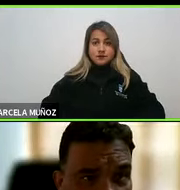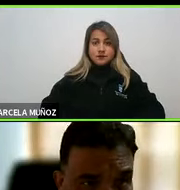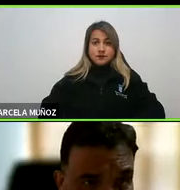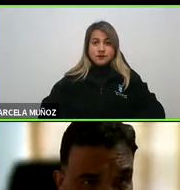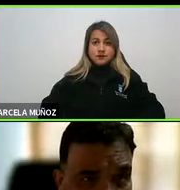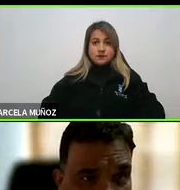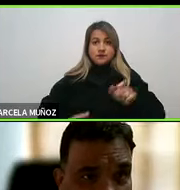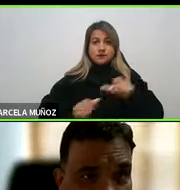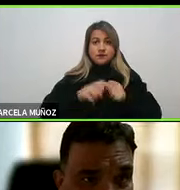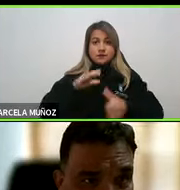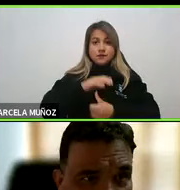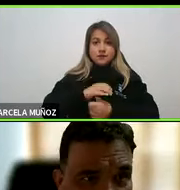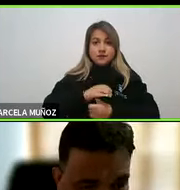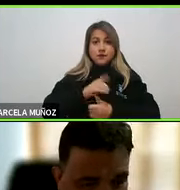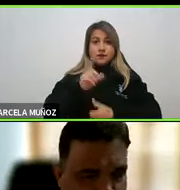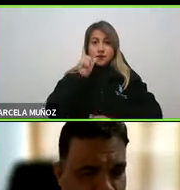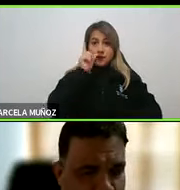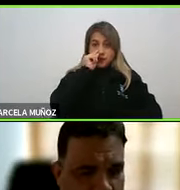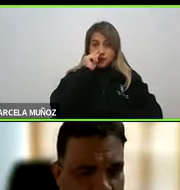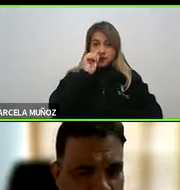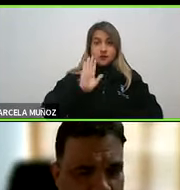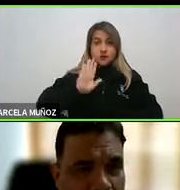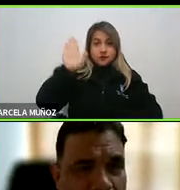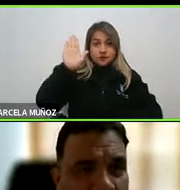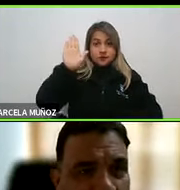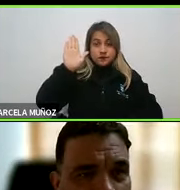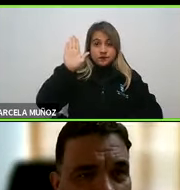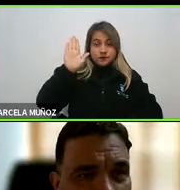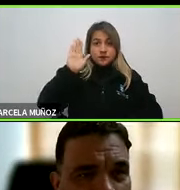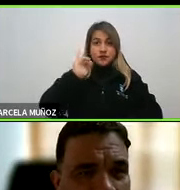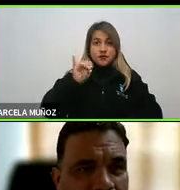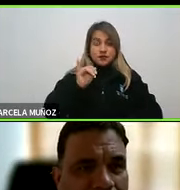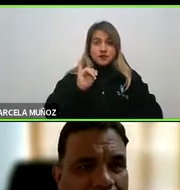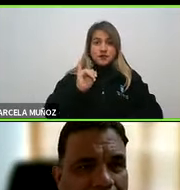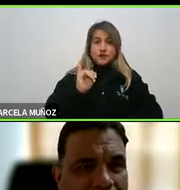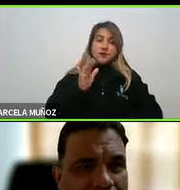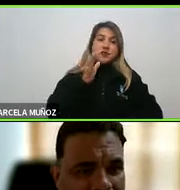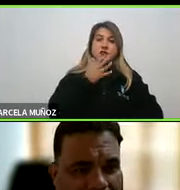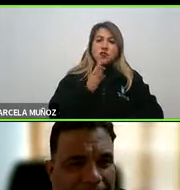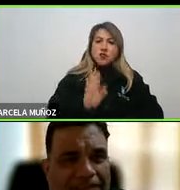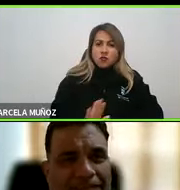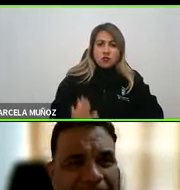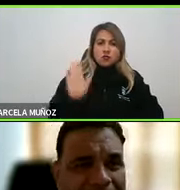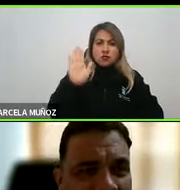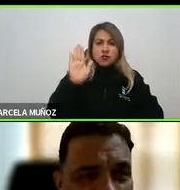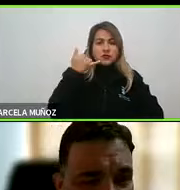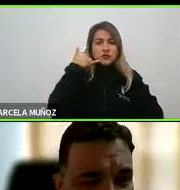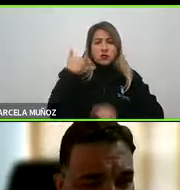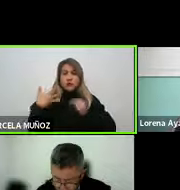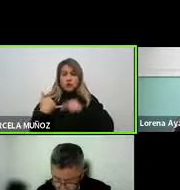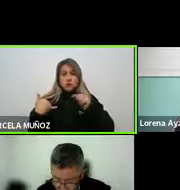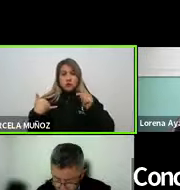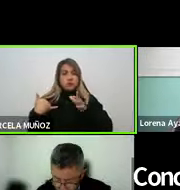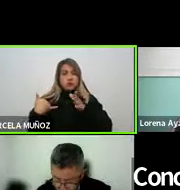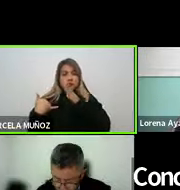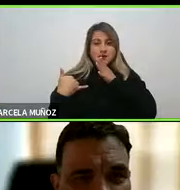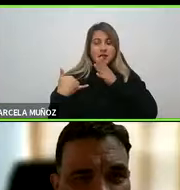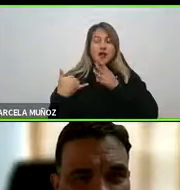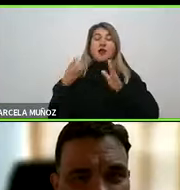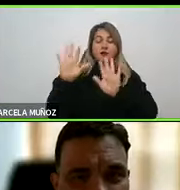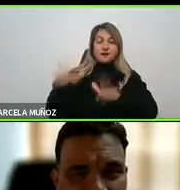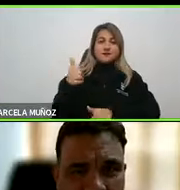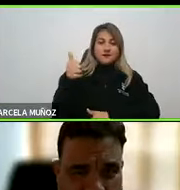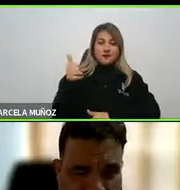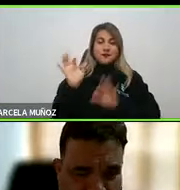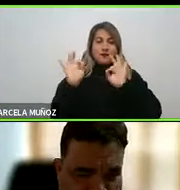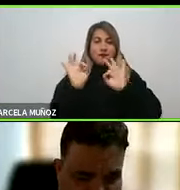Concejal. Concejala Daniela Cuevas, ¿levantó la mano? Sí, es que no sé cómo levantarla en el celu. Ah, ya, perfecto. Concejala